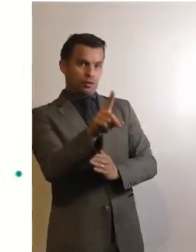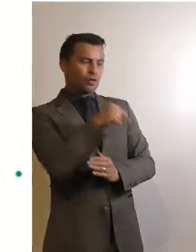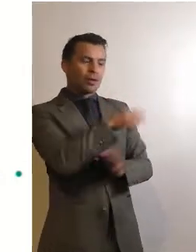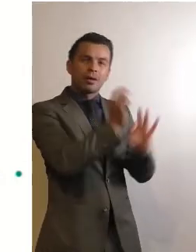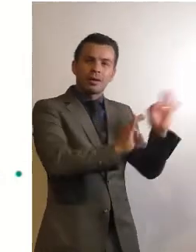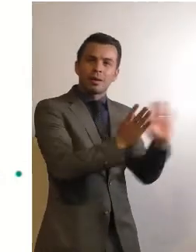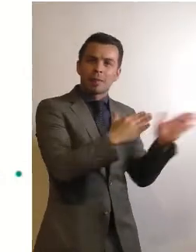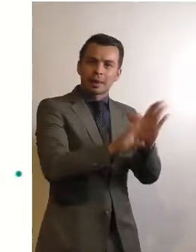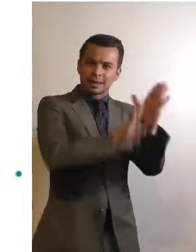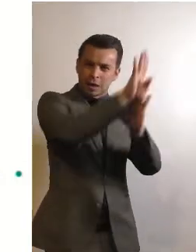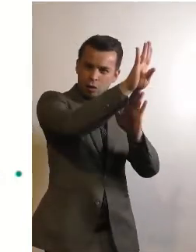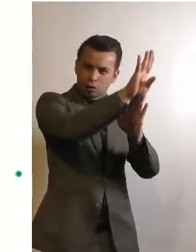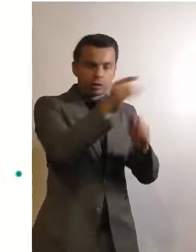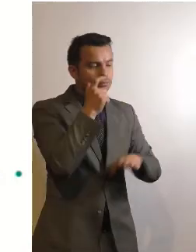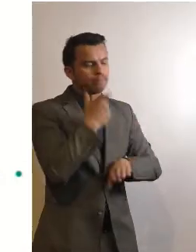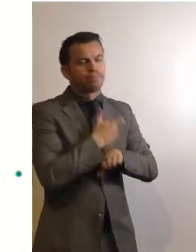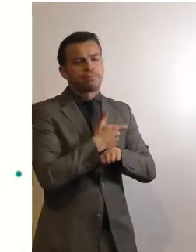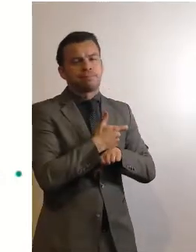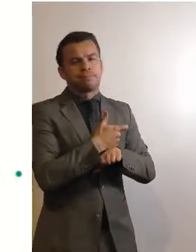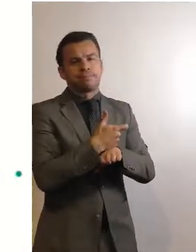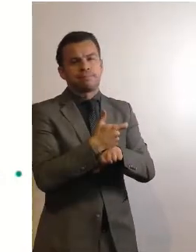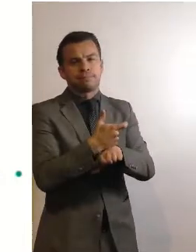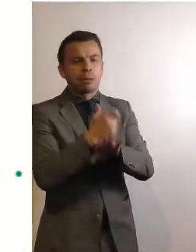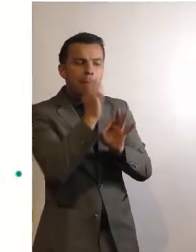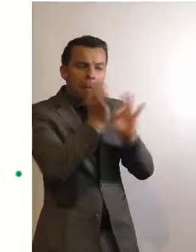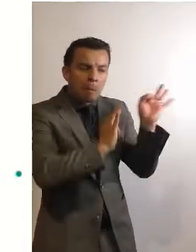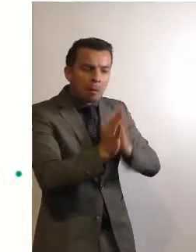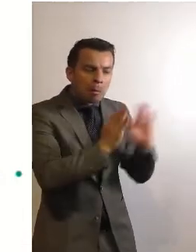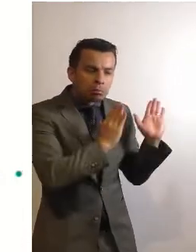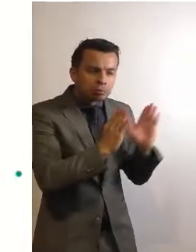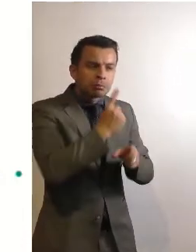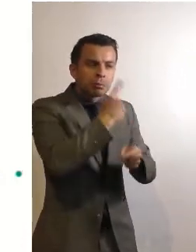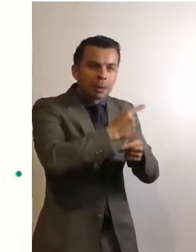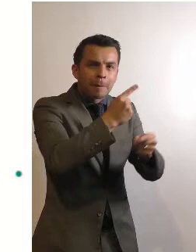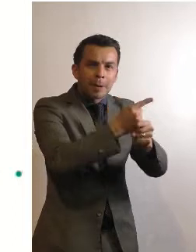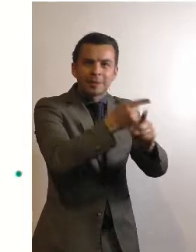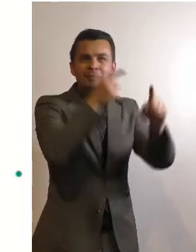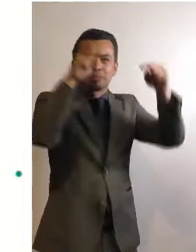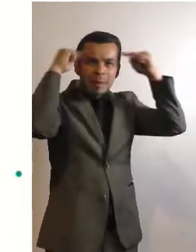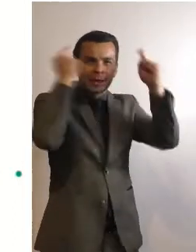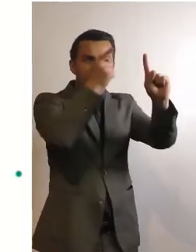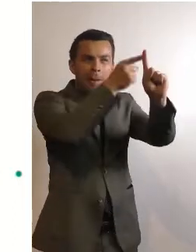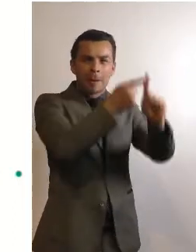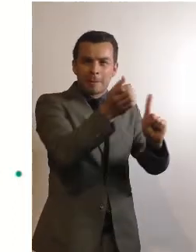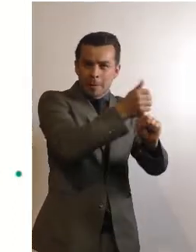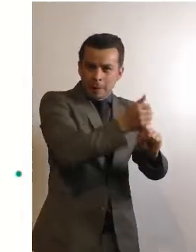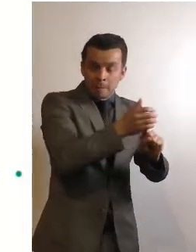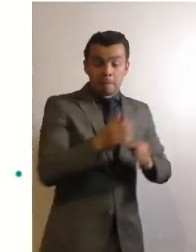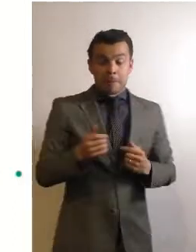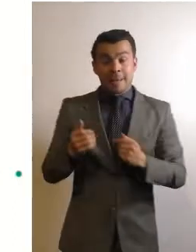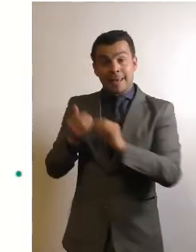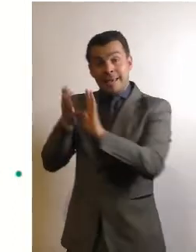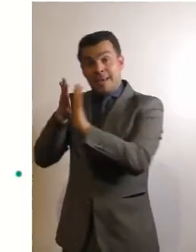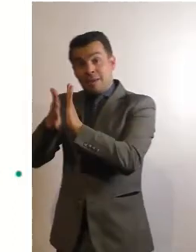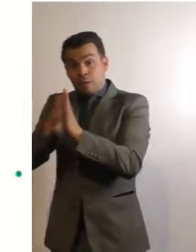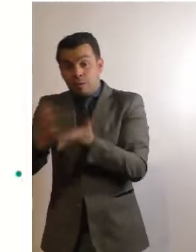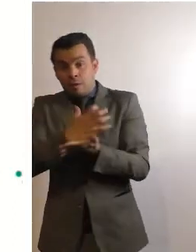donde hemos, en cuanto a el informe cuantitativo, hemos alcanzado un